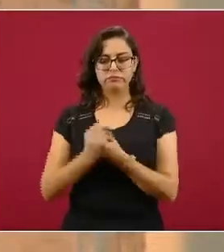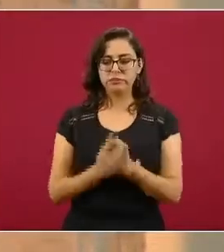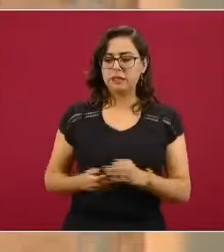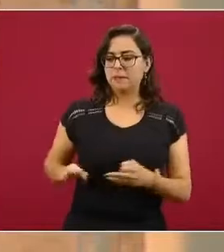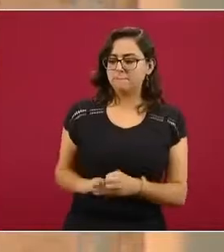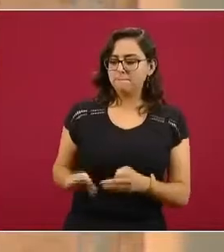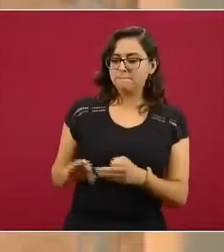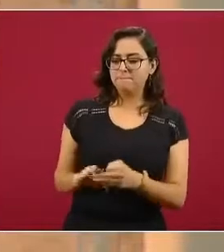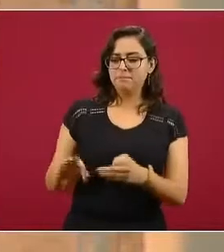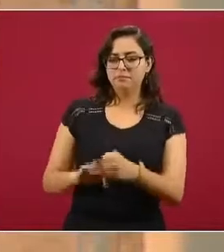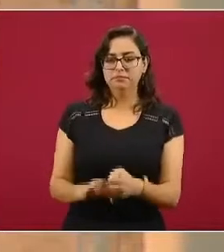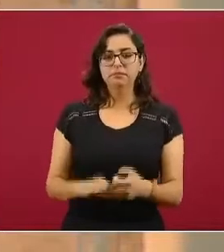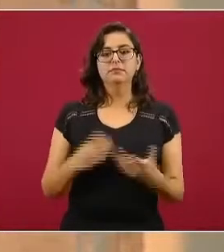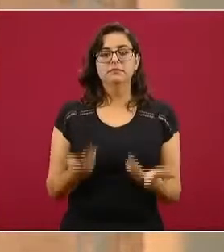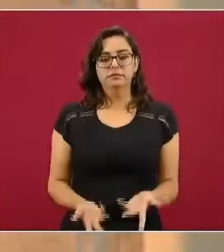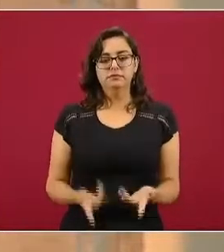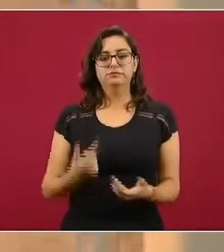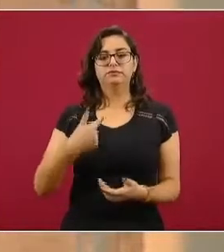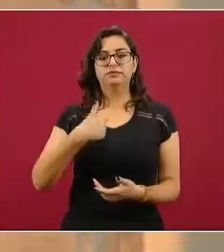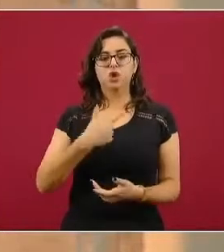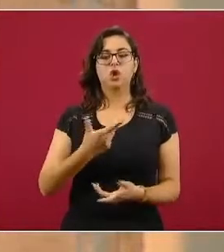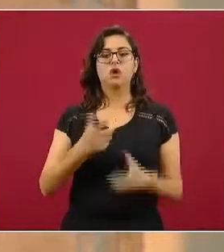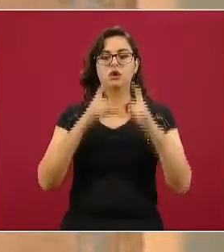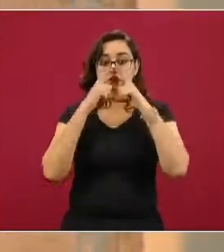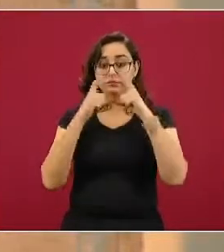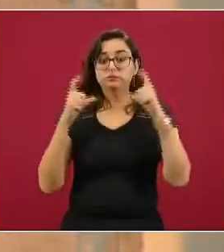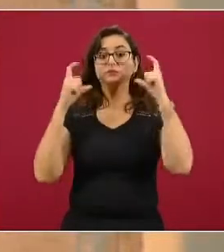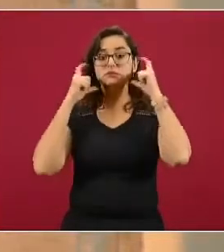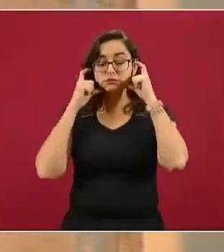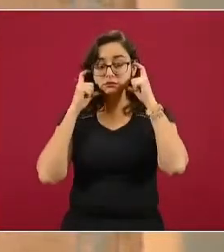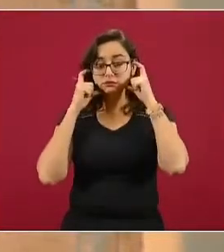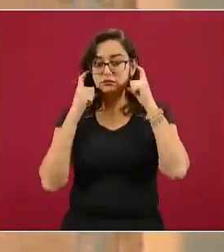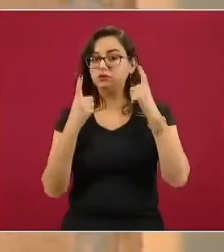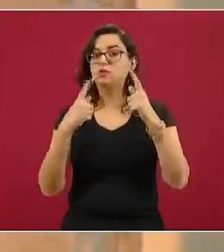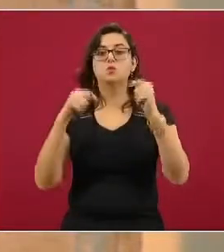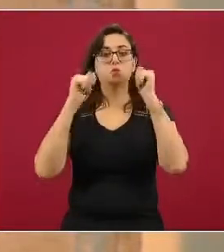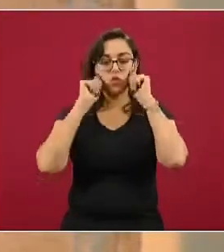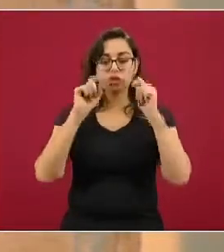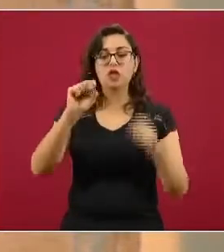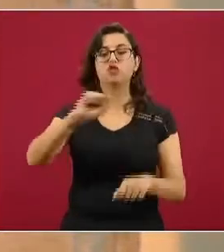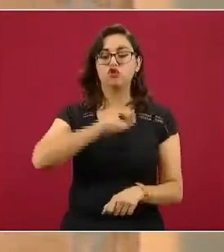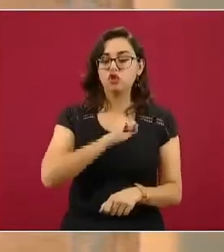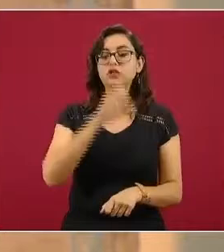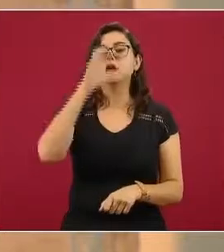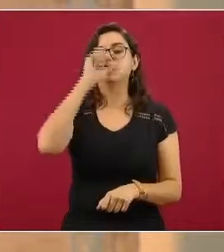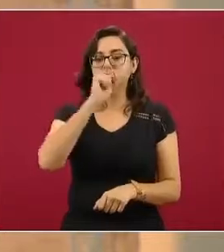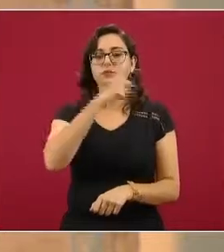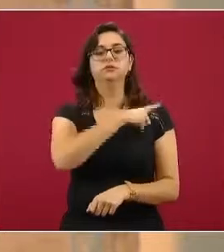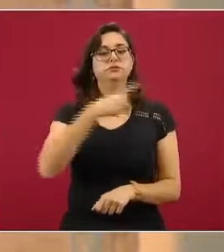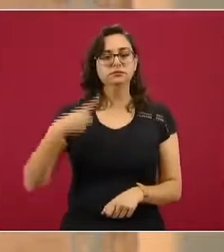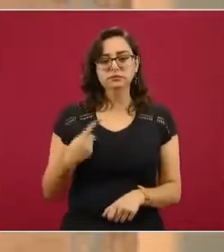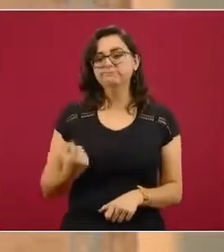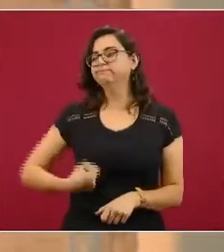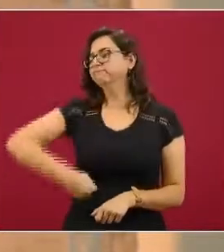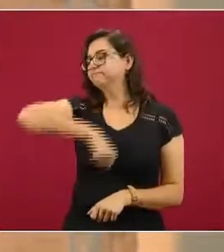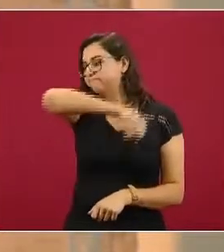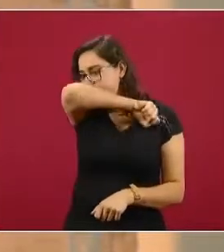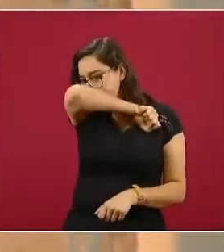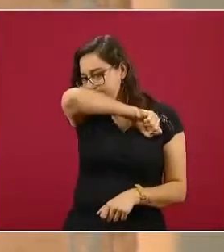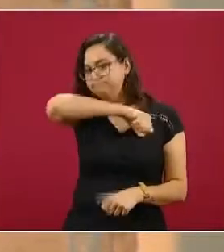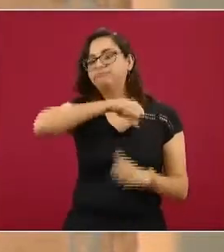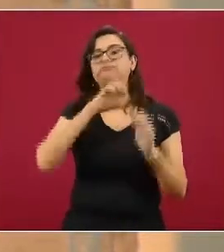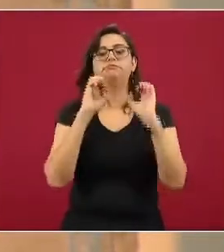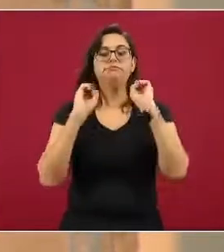cubriendo hasta cuando usamos un cubrebocas, cubriendo nariz y boca con nuestro ángulo interno del codo, o